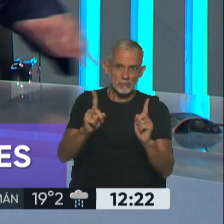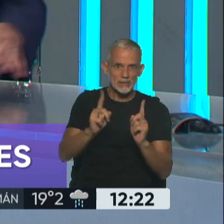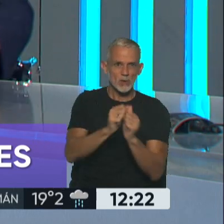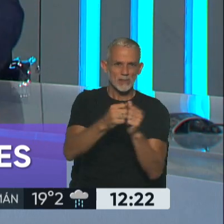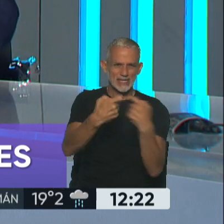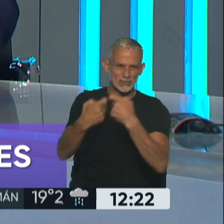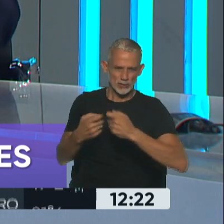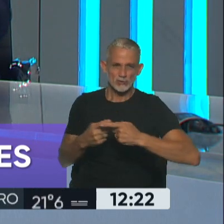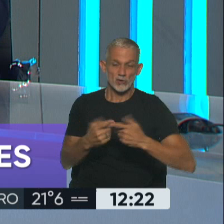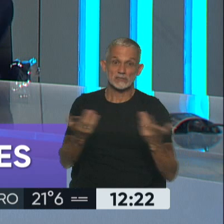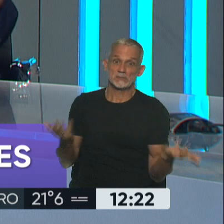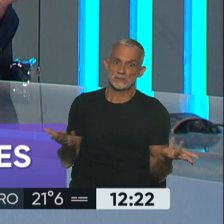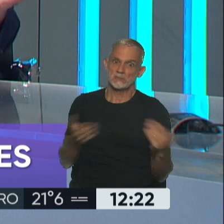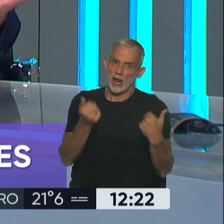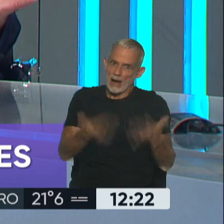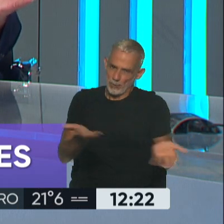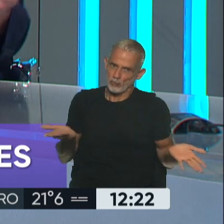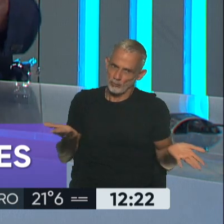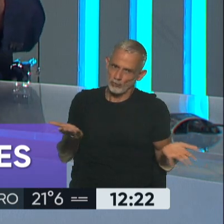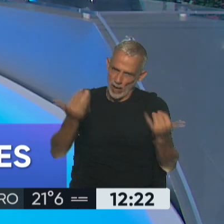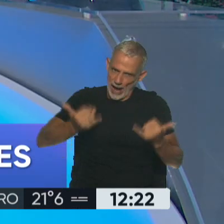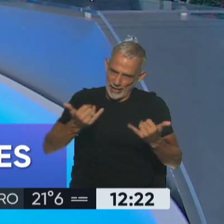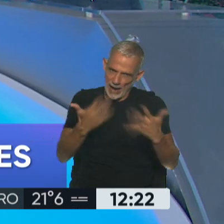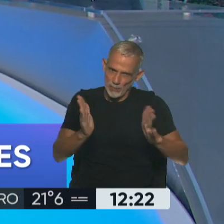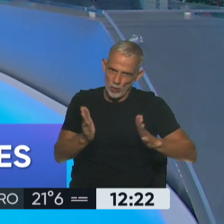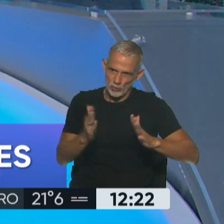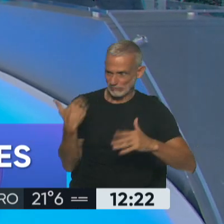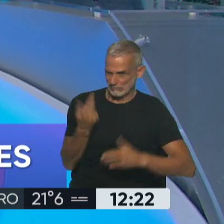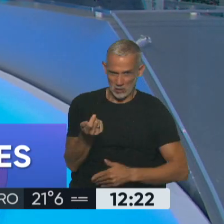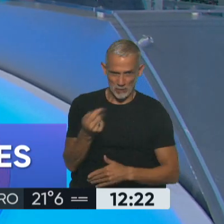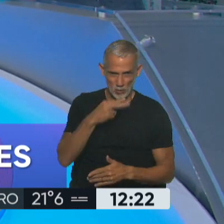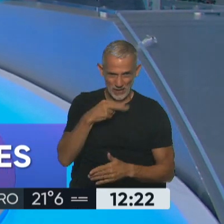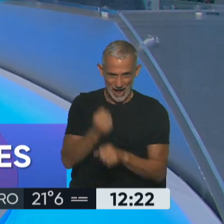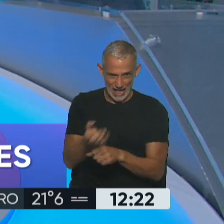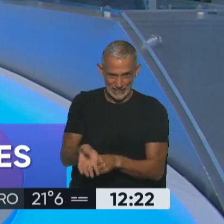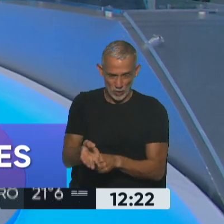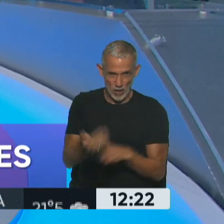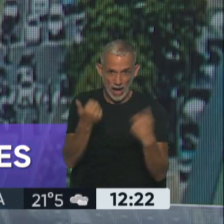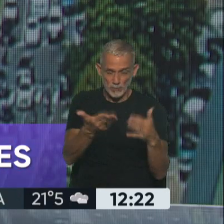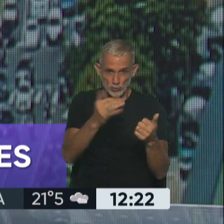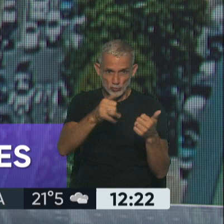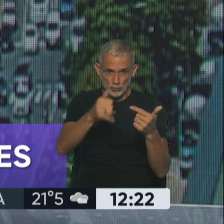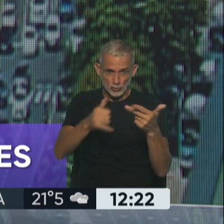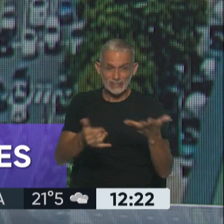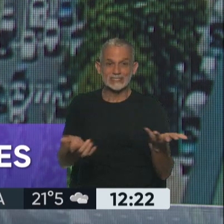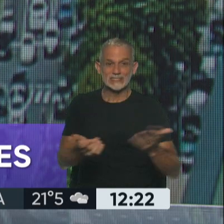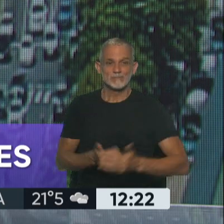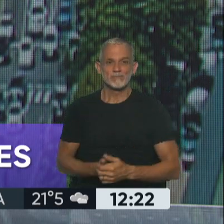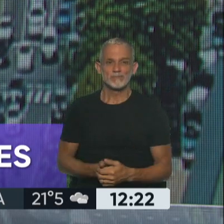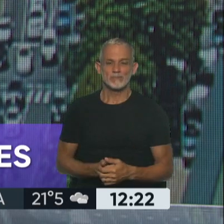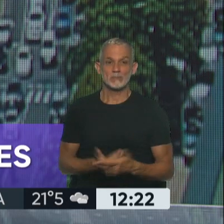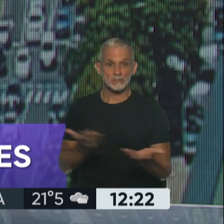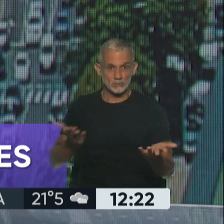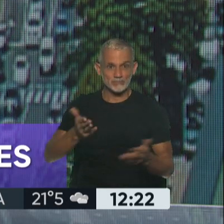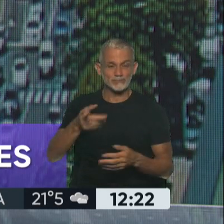enumeramos, Facundo, bueno, son apoyos importantes, ¿no? A muy pocas horas de anunciado este pacto. Son apoyos importantes, por